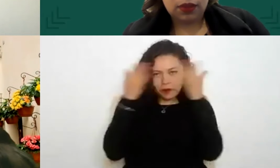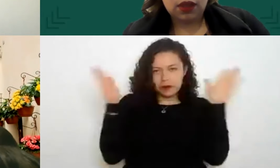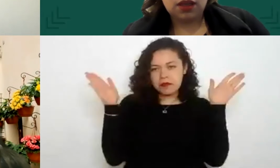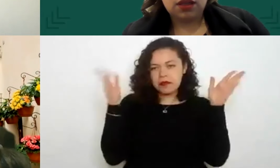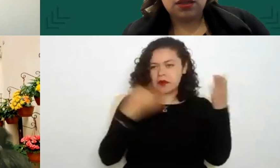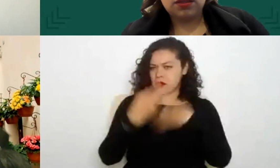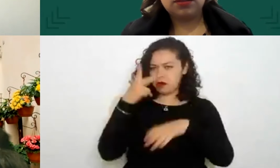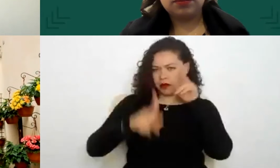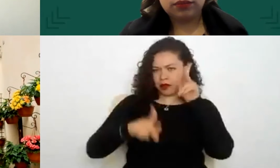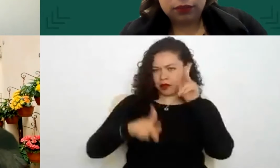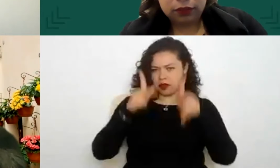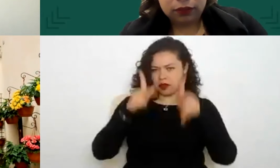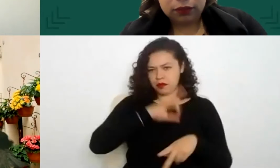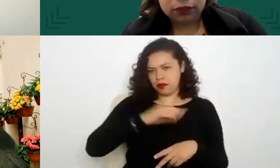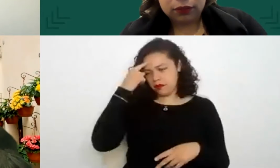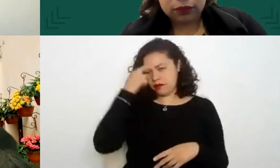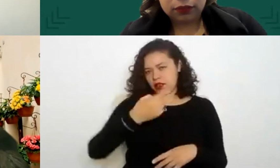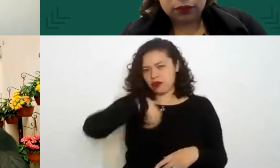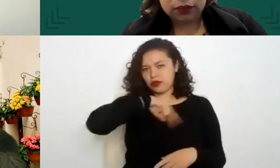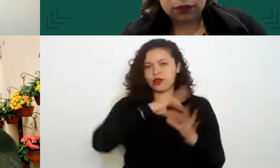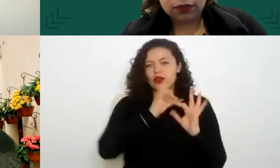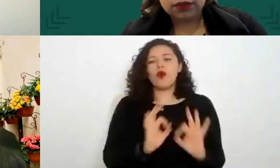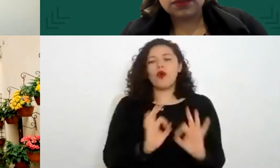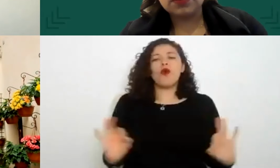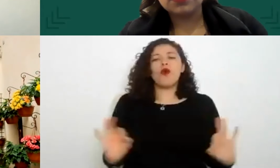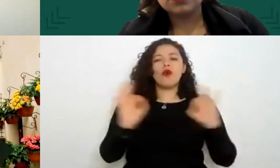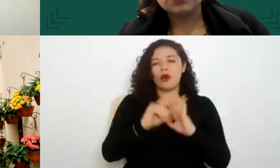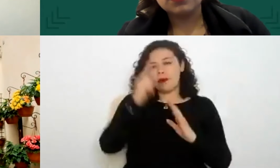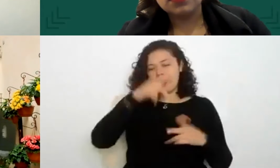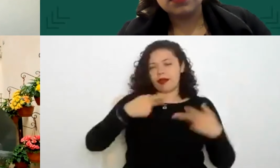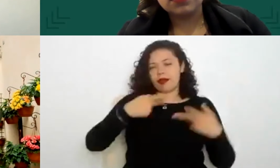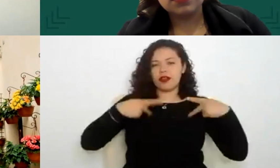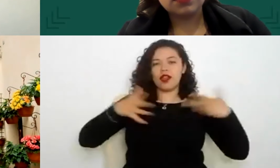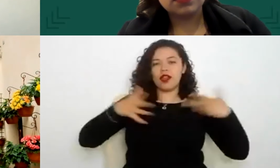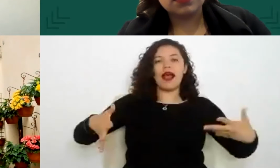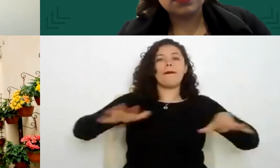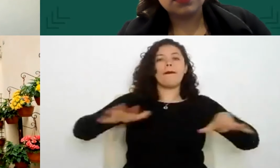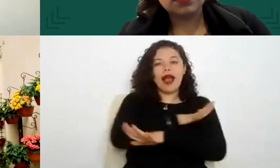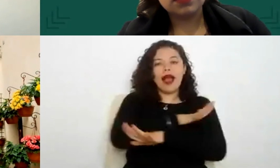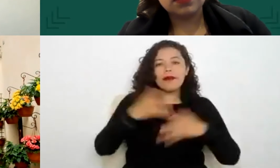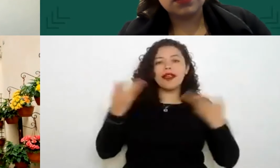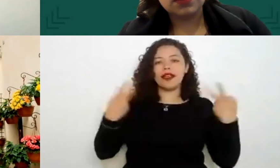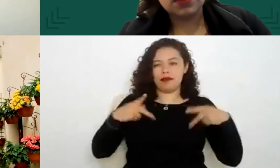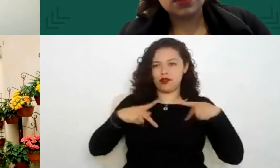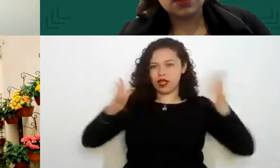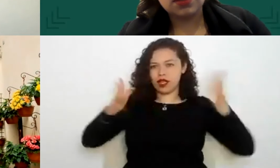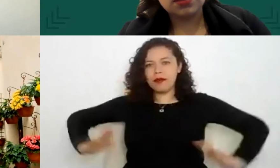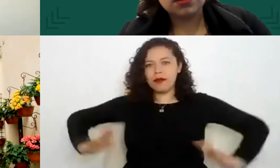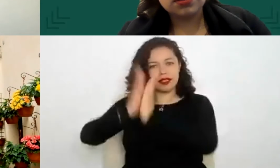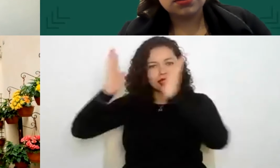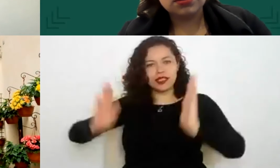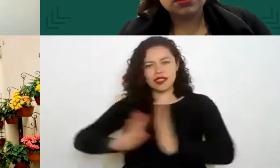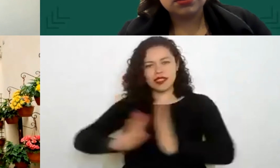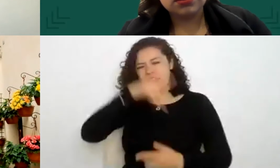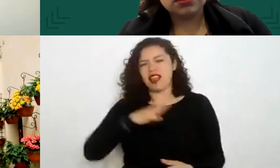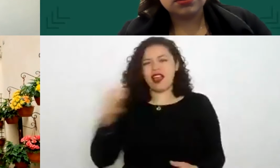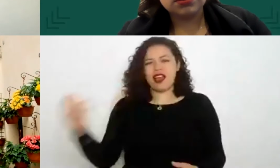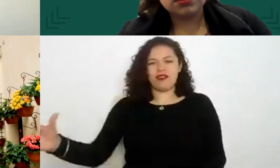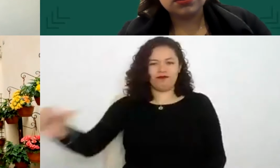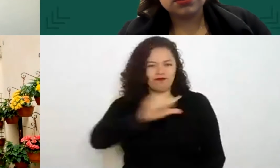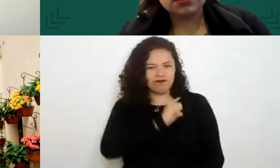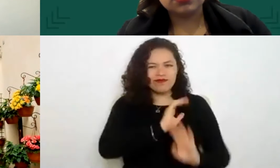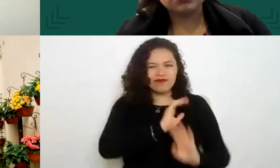para nosotros lo más importante es que haya una participación y un cambio real en la sociedad, que dejemos de ser tan egoístas y siempre busquemos